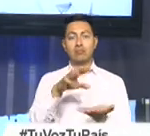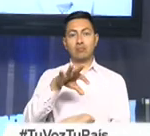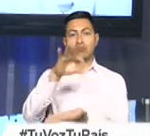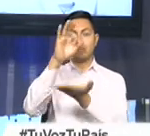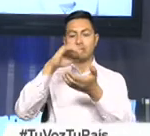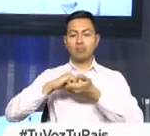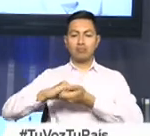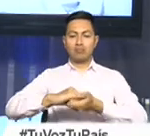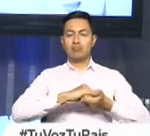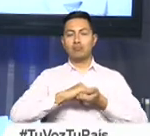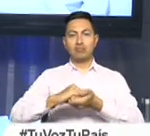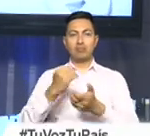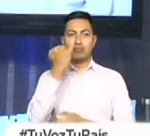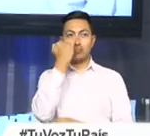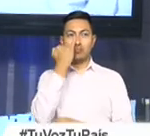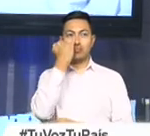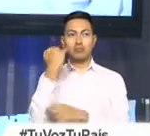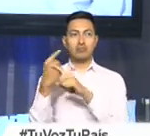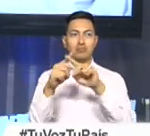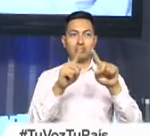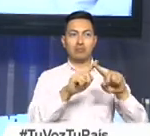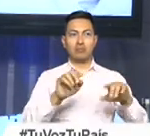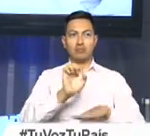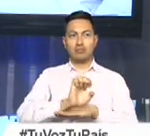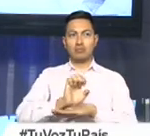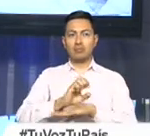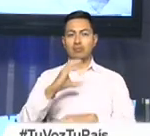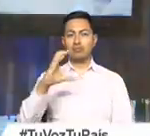de Nacionalidades Indígenas del Ecuador, CONAIE.